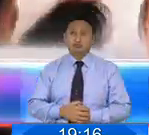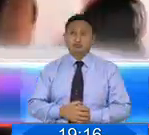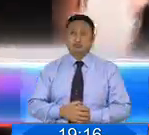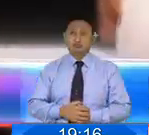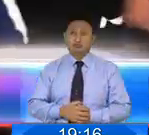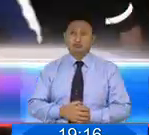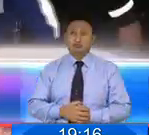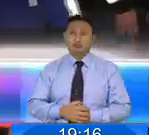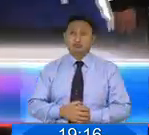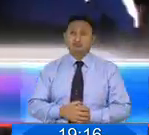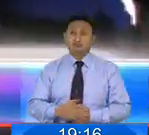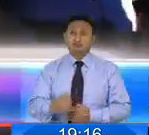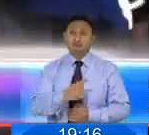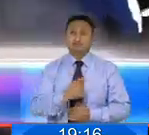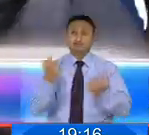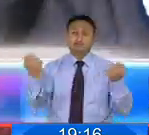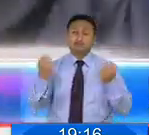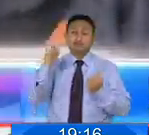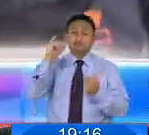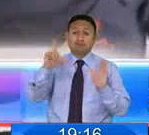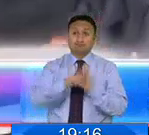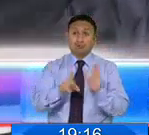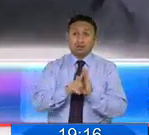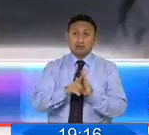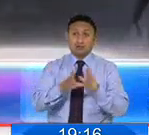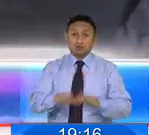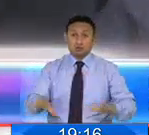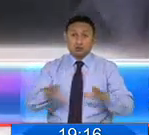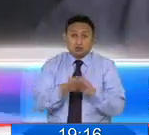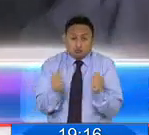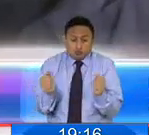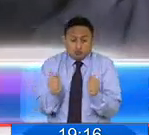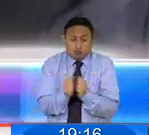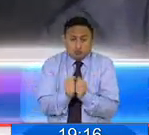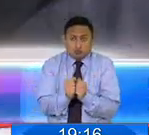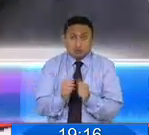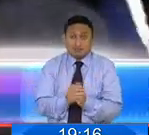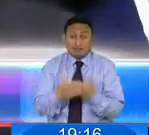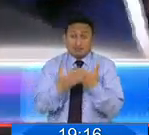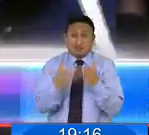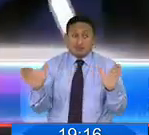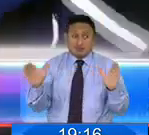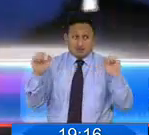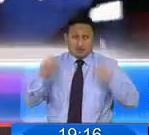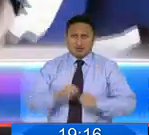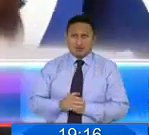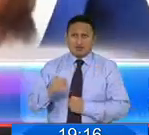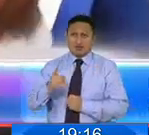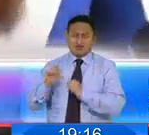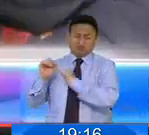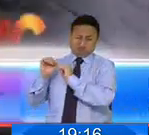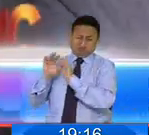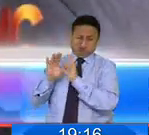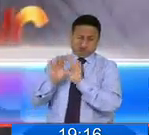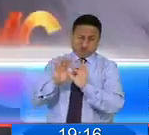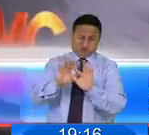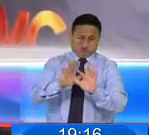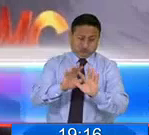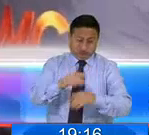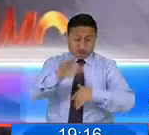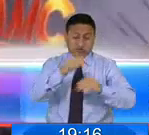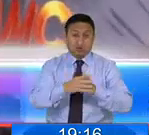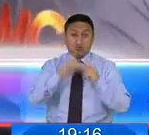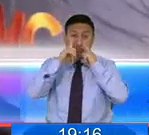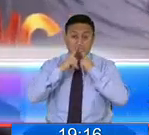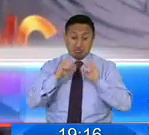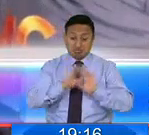En su mayoría, las fiestas clandestinas se realizan en espacios estrechos. Cuando abren las puertas, se registran a decenas de personas muy juntas, sin